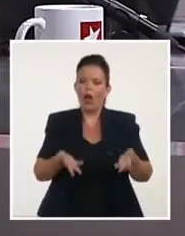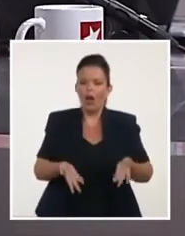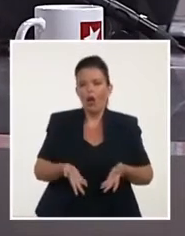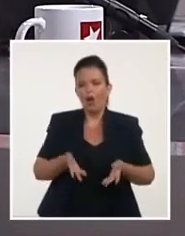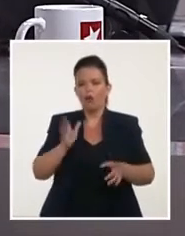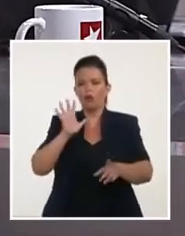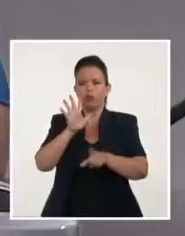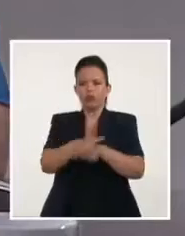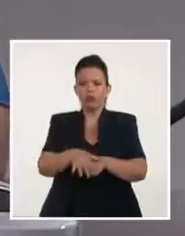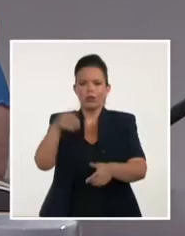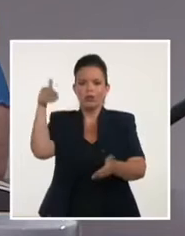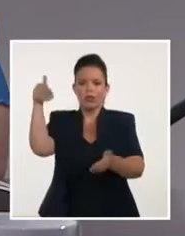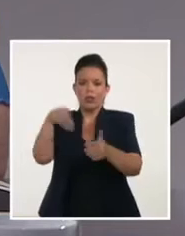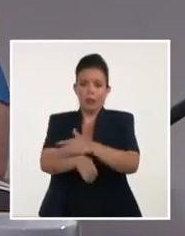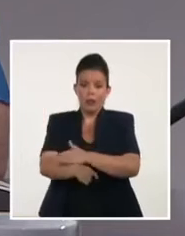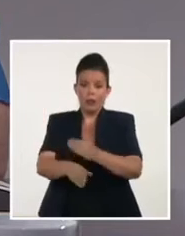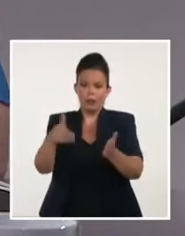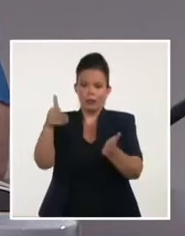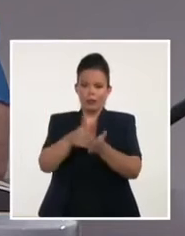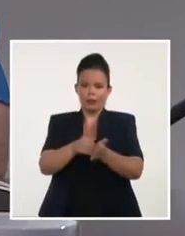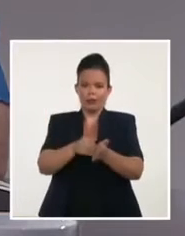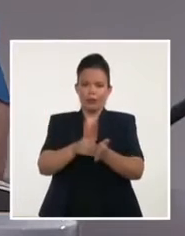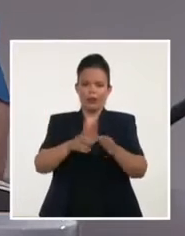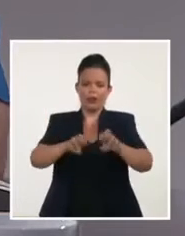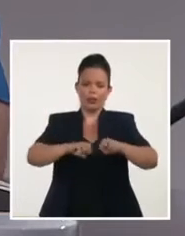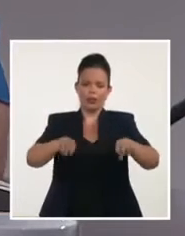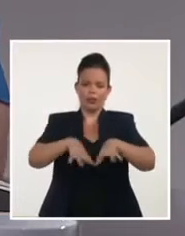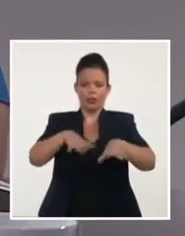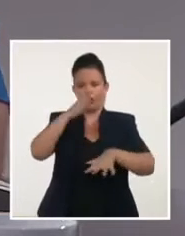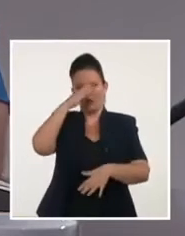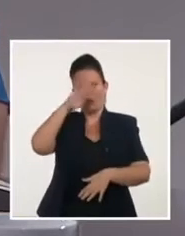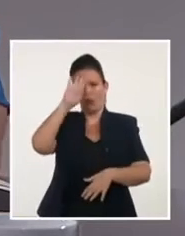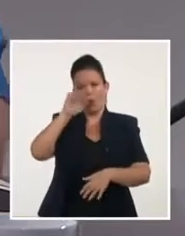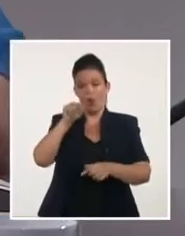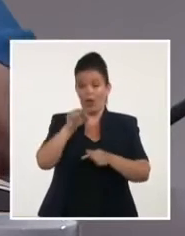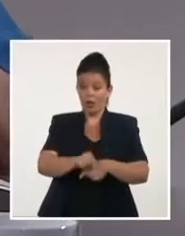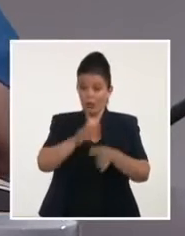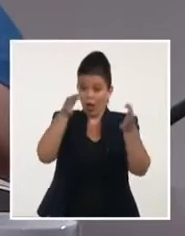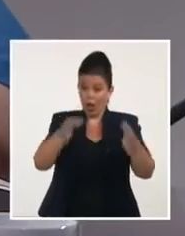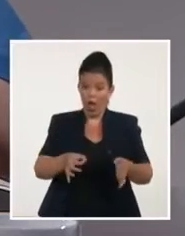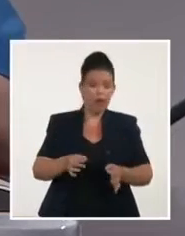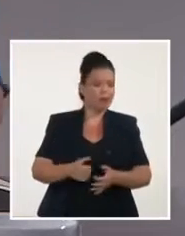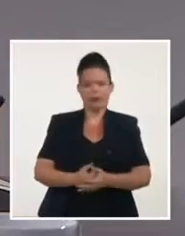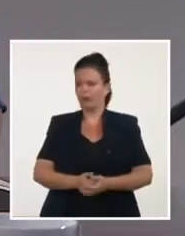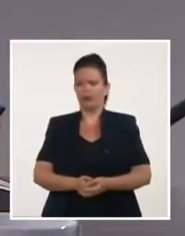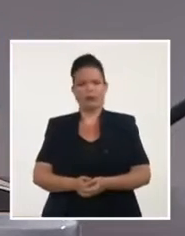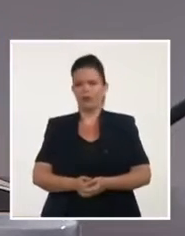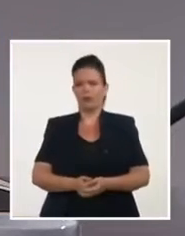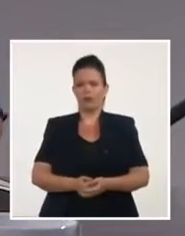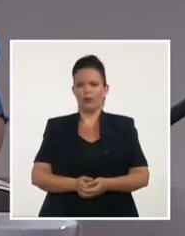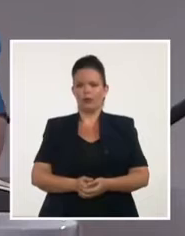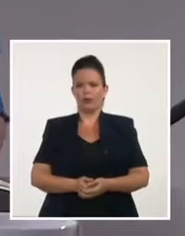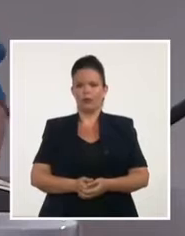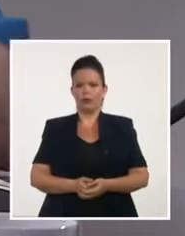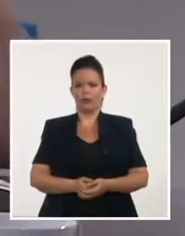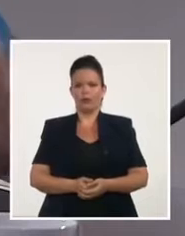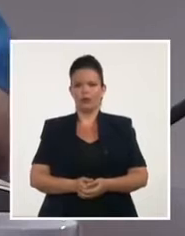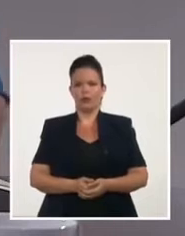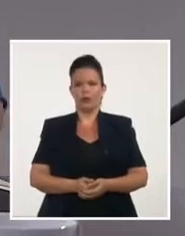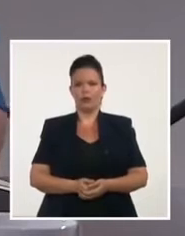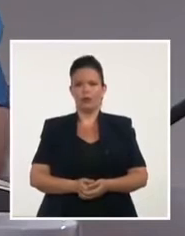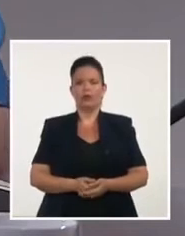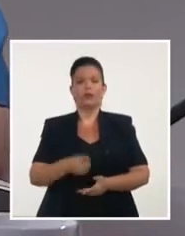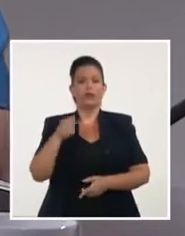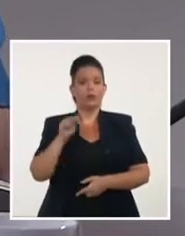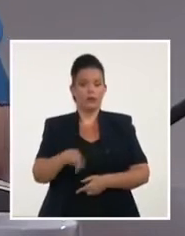la realidad en Cuba, ¿no? Eso obedece a diseño, Randy. Funciona, o sea, estamos viendo gente que no todo el mundo